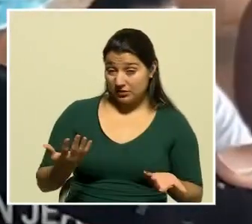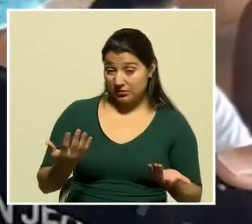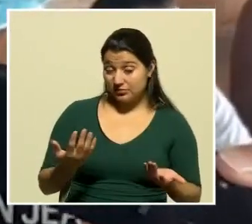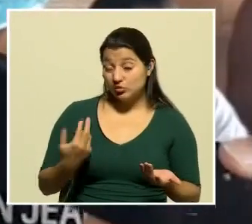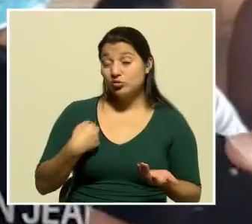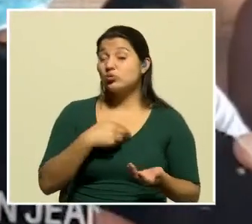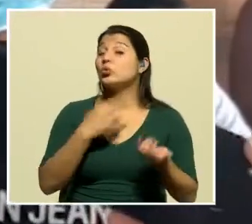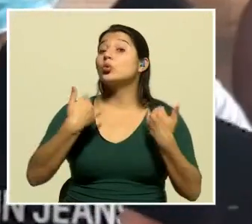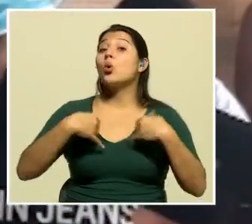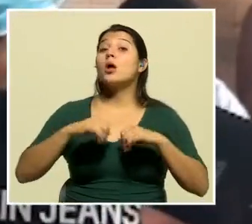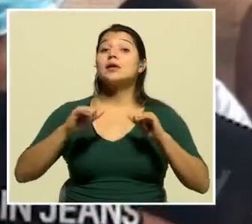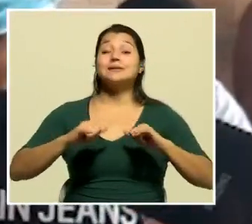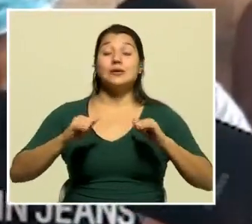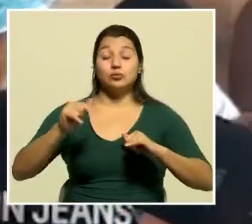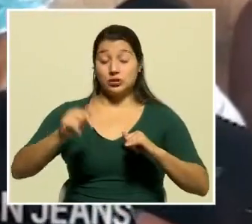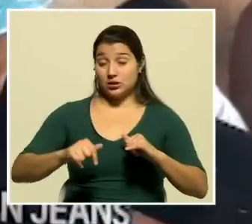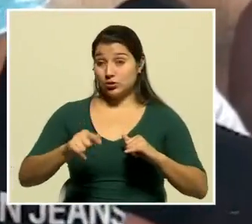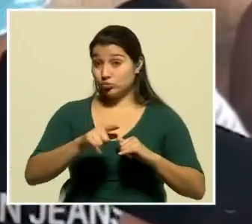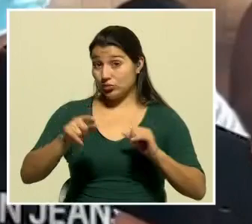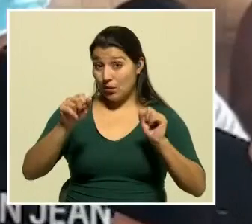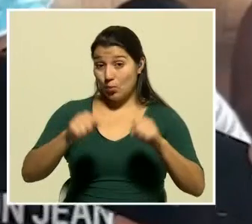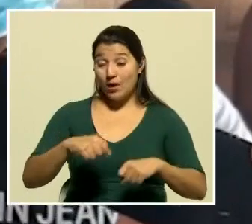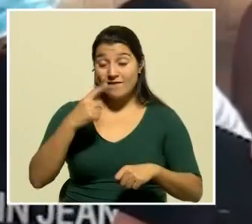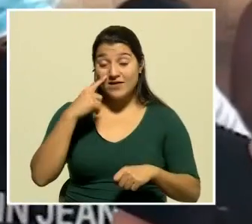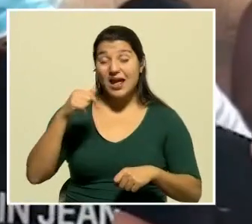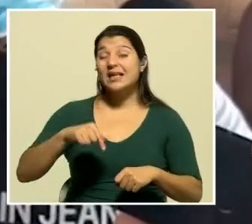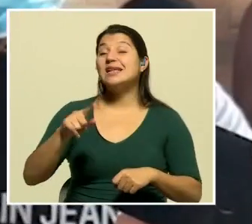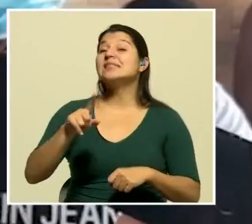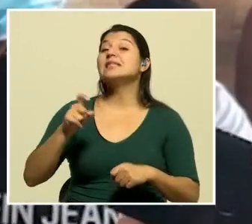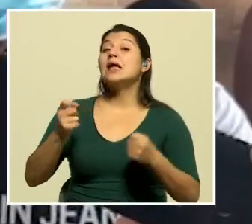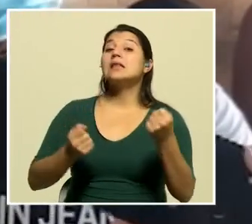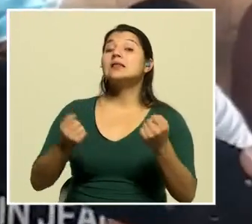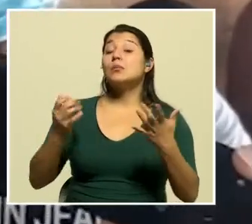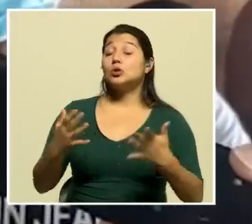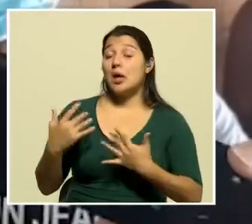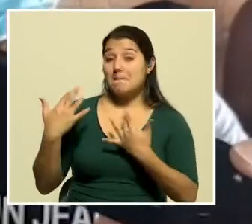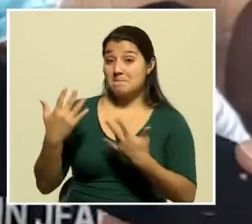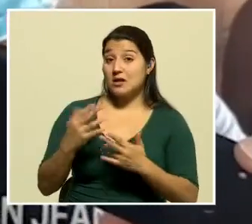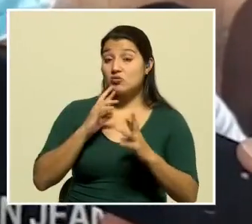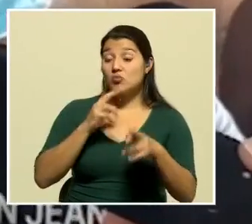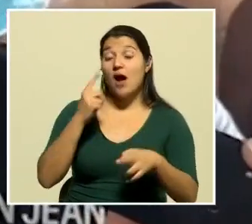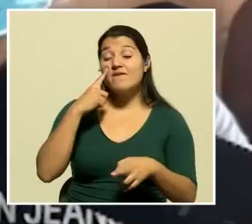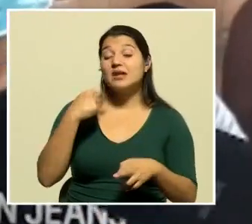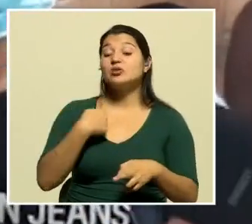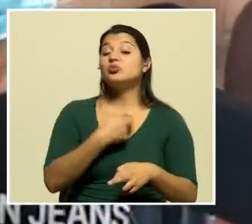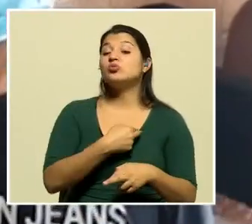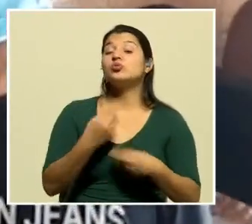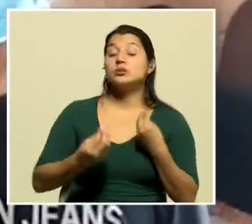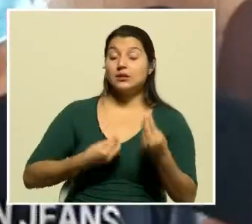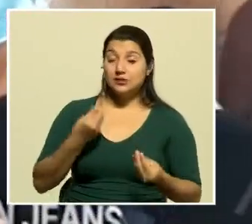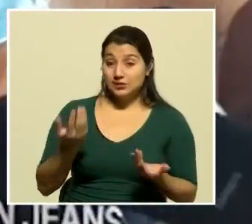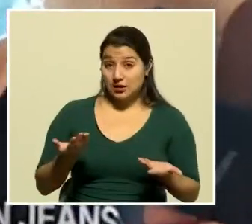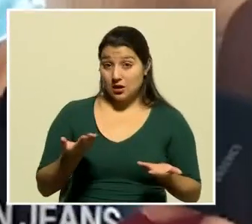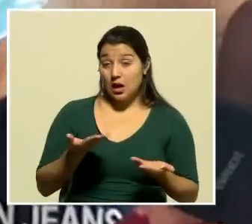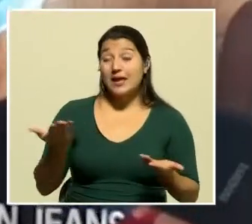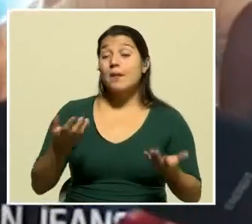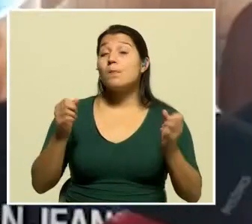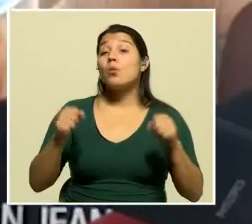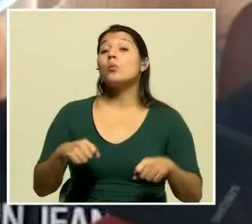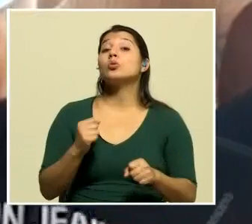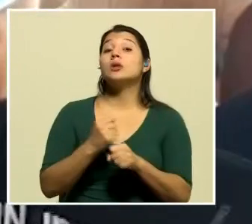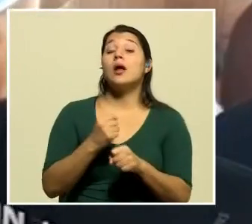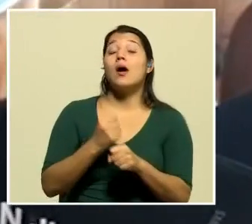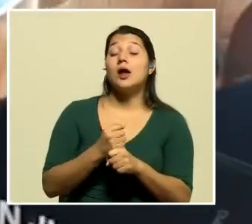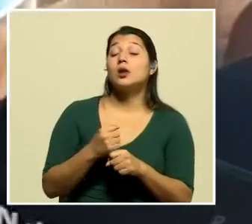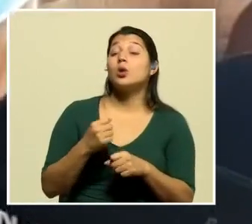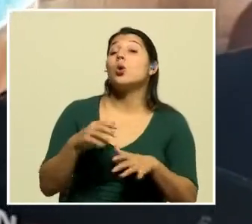aquí todavía, aquí tú estás viendo que aquí hay más de 100 transportistas esperando la respuesta, ¿qué vamos a hacer? ¿Ah? ¿Qué vamos a trabajar? ¿Cómo vamos